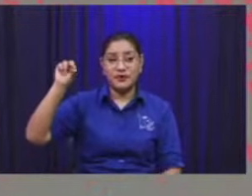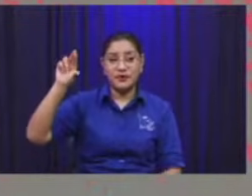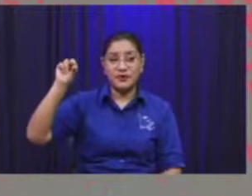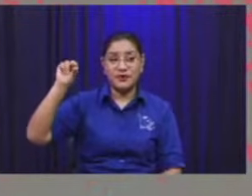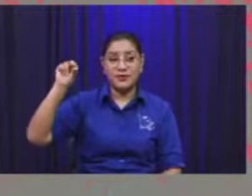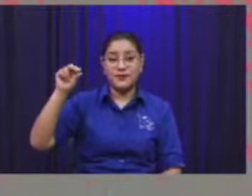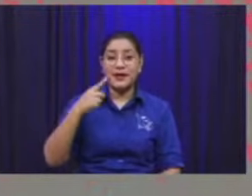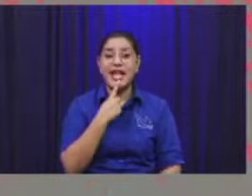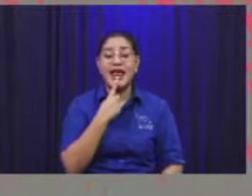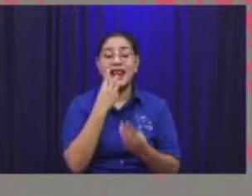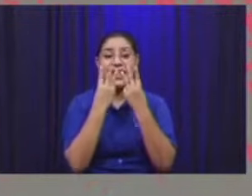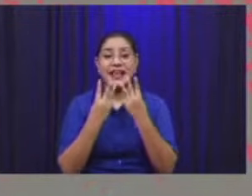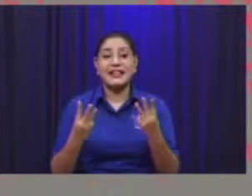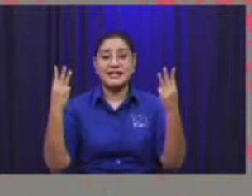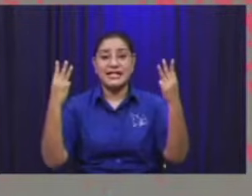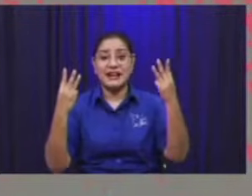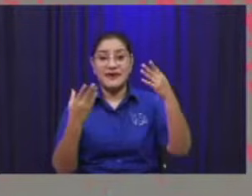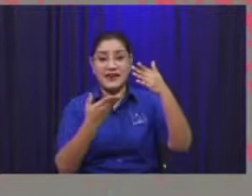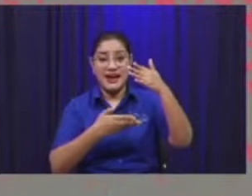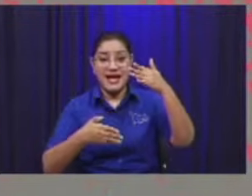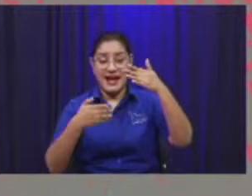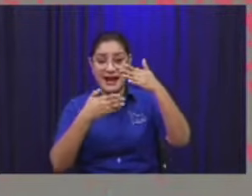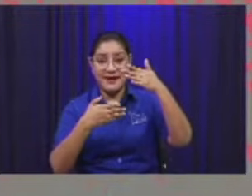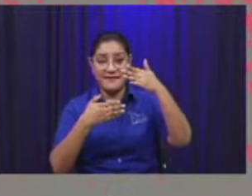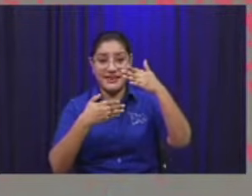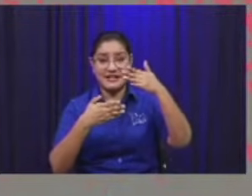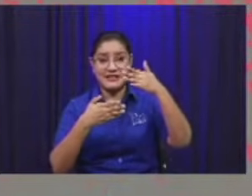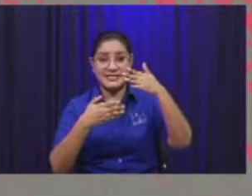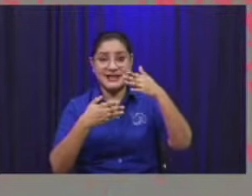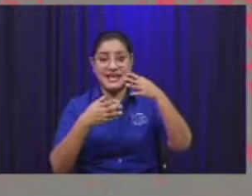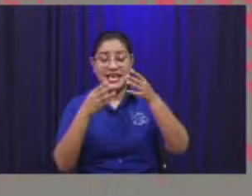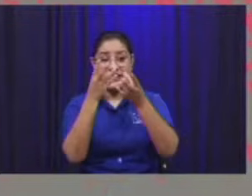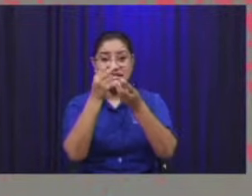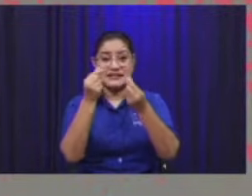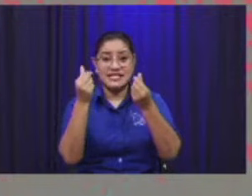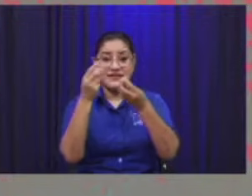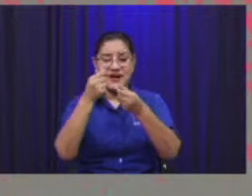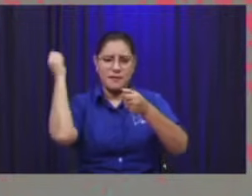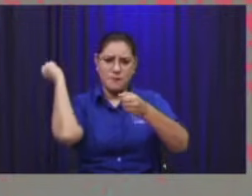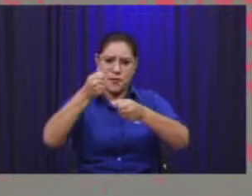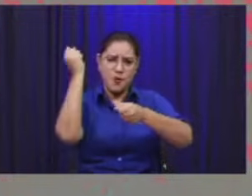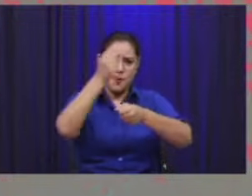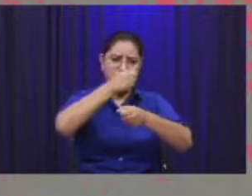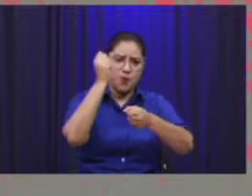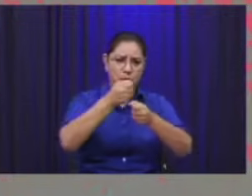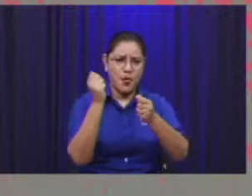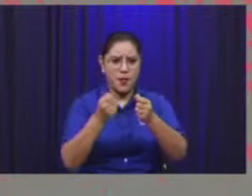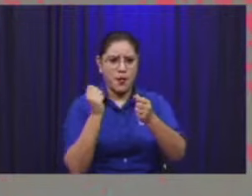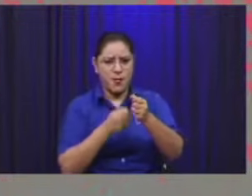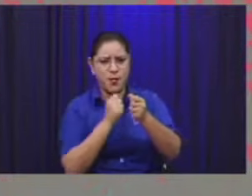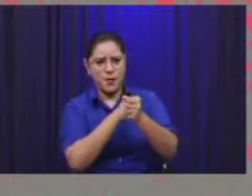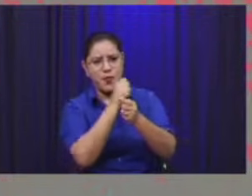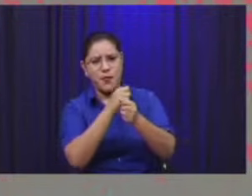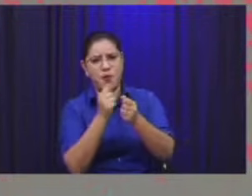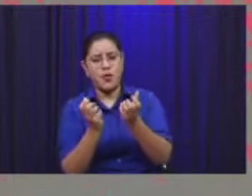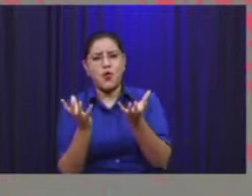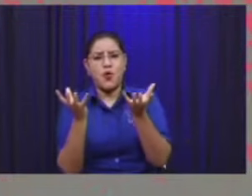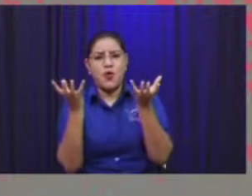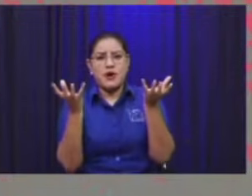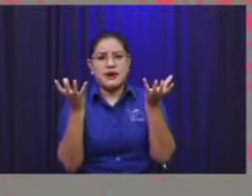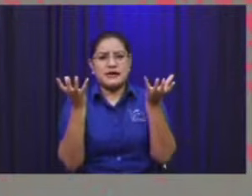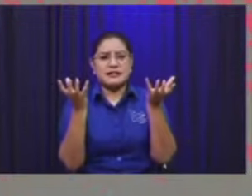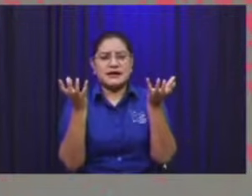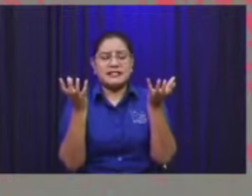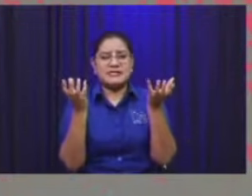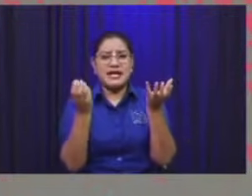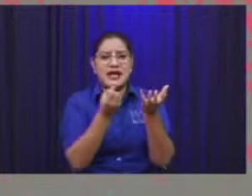el candelabro su base su caña han de hacerse labrados a martillo sus copas sus cálices